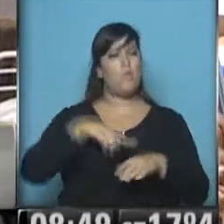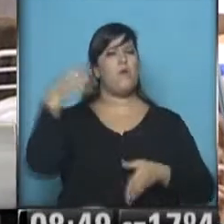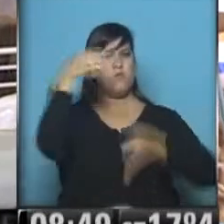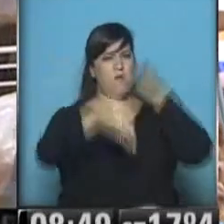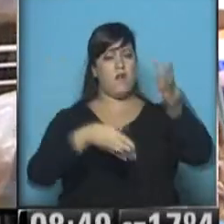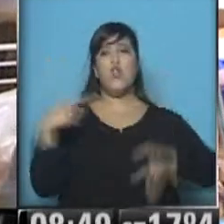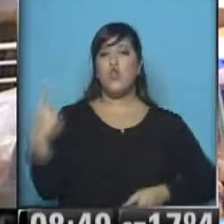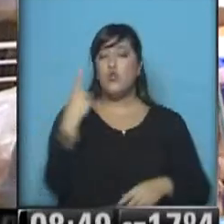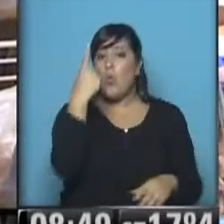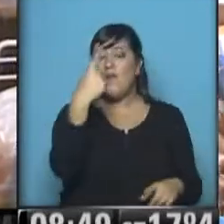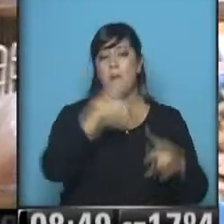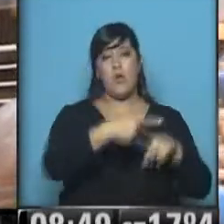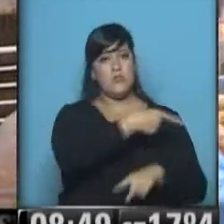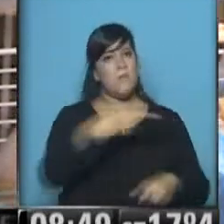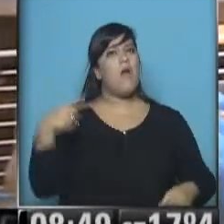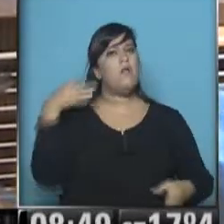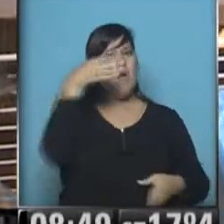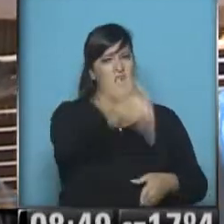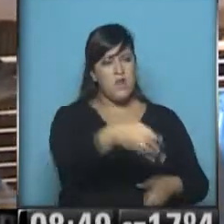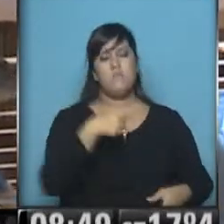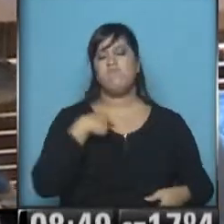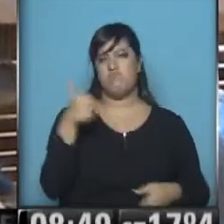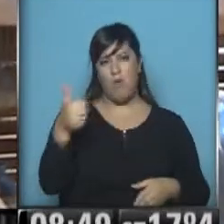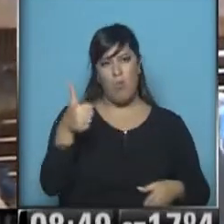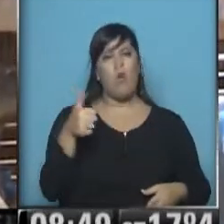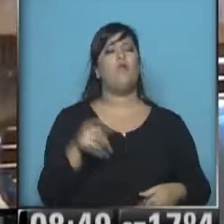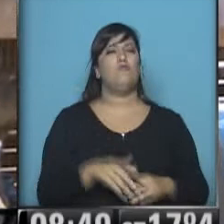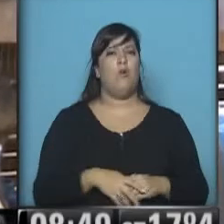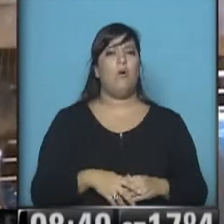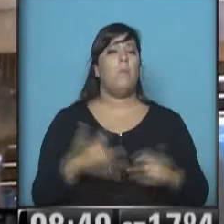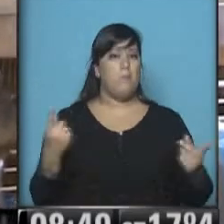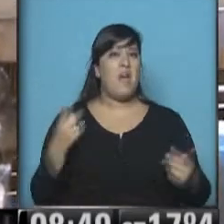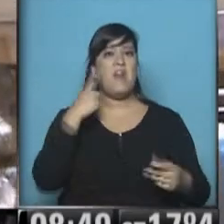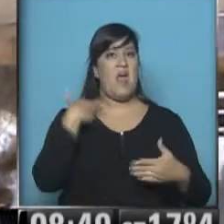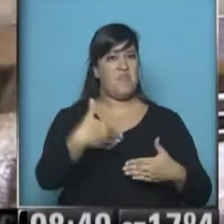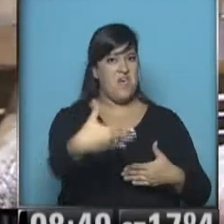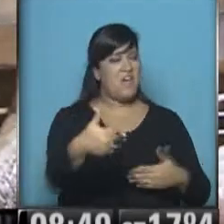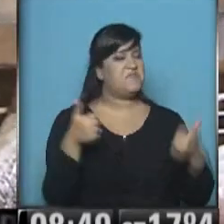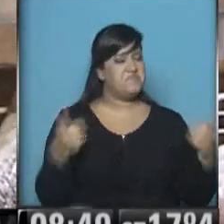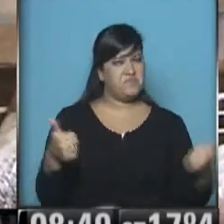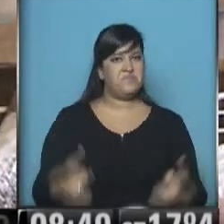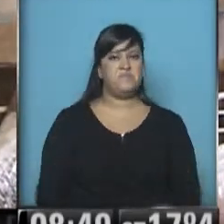los venimos una vez por semana y nos rinde para todos esos días.